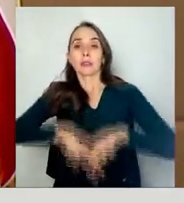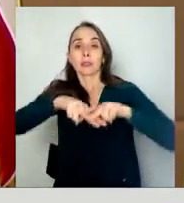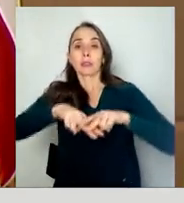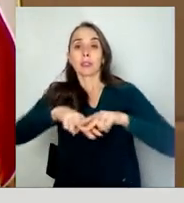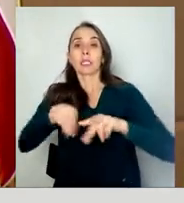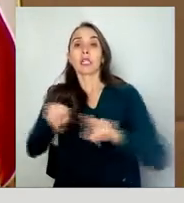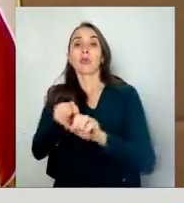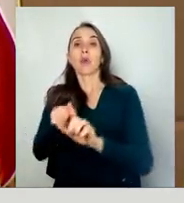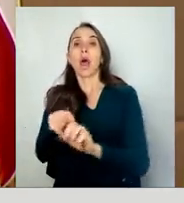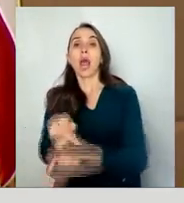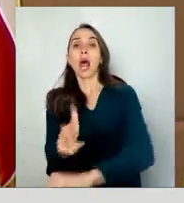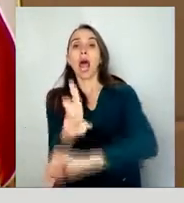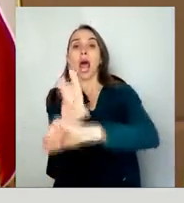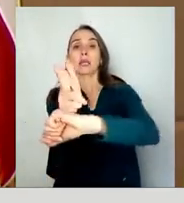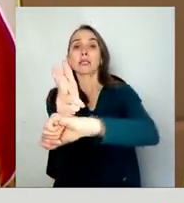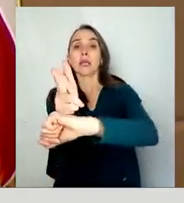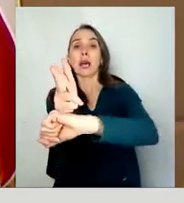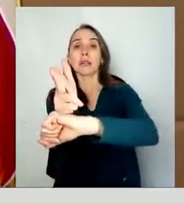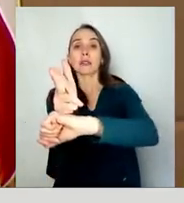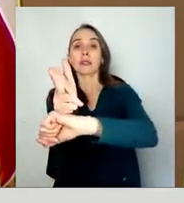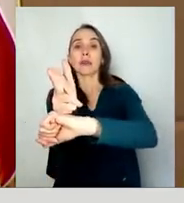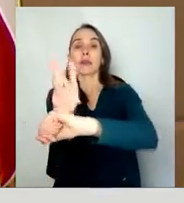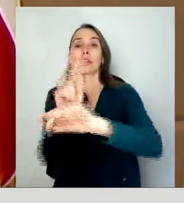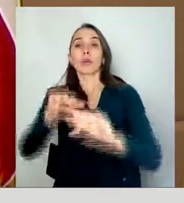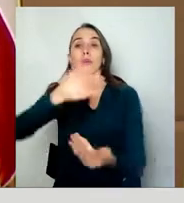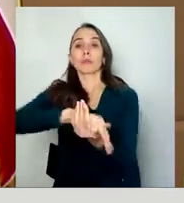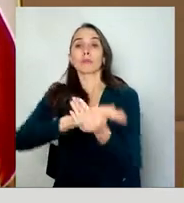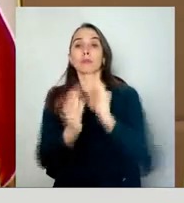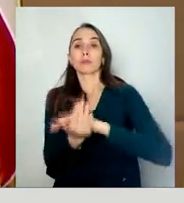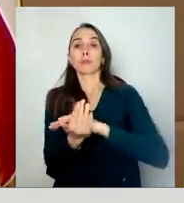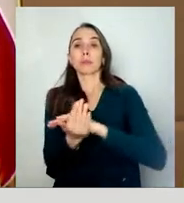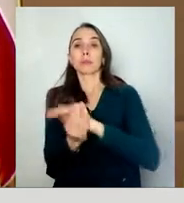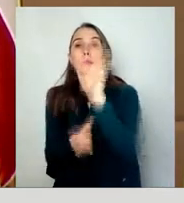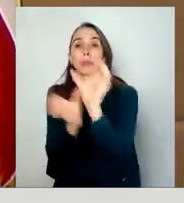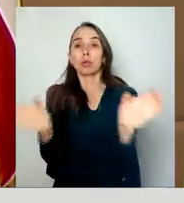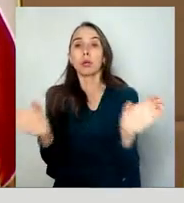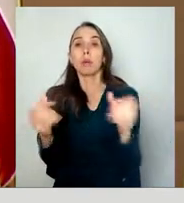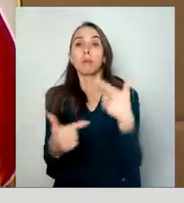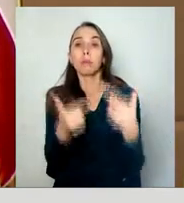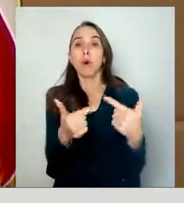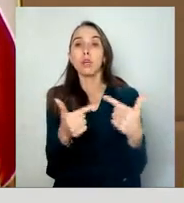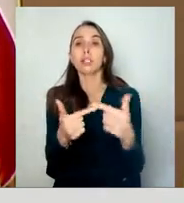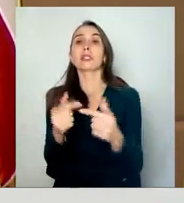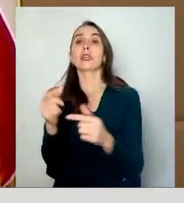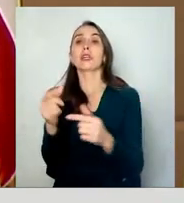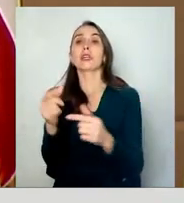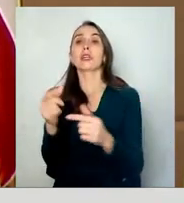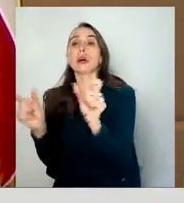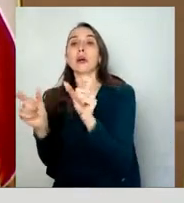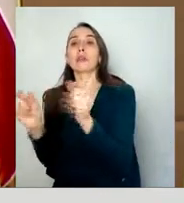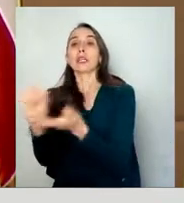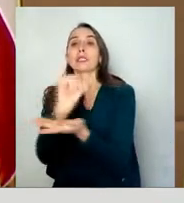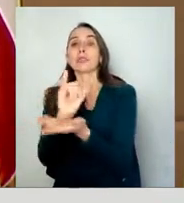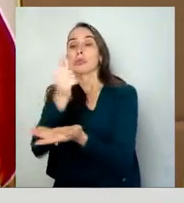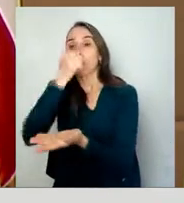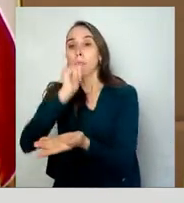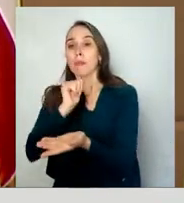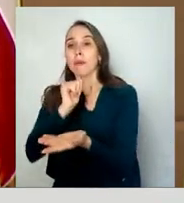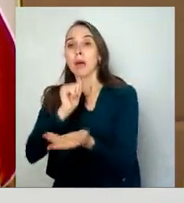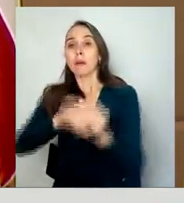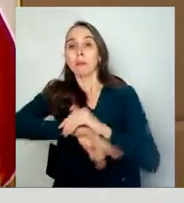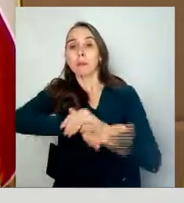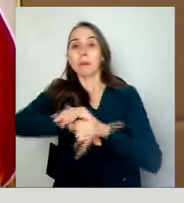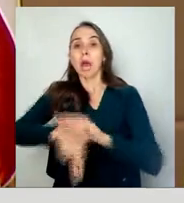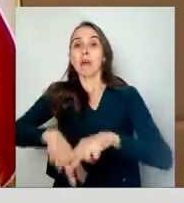armada que han confabulado el mundo político y también privados para defraudar el Estado a través de